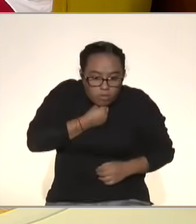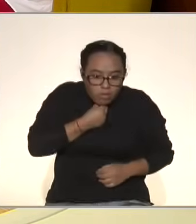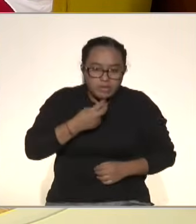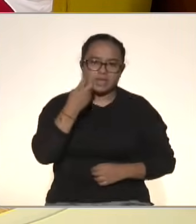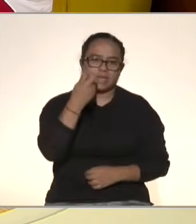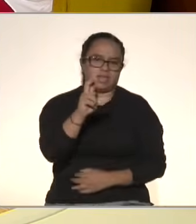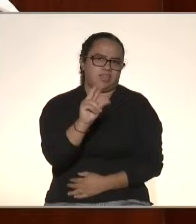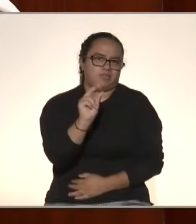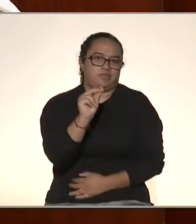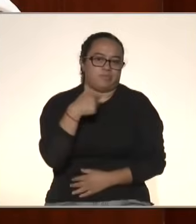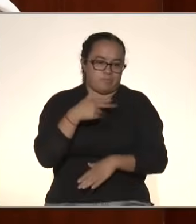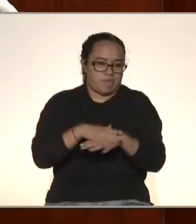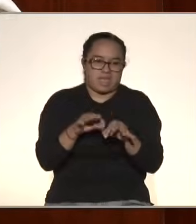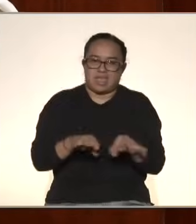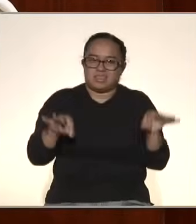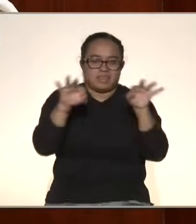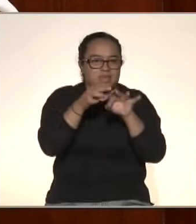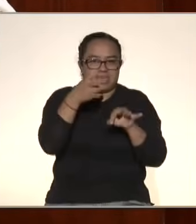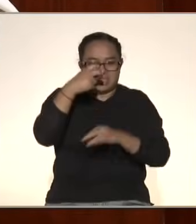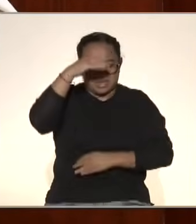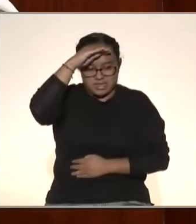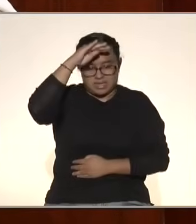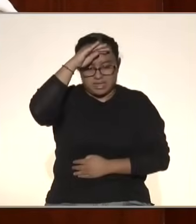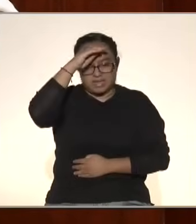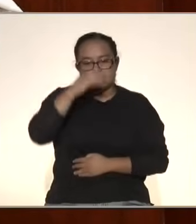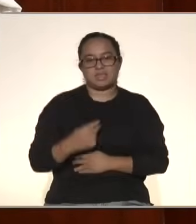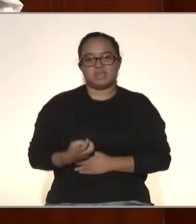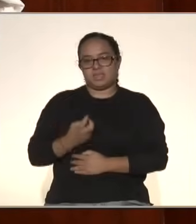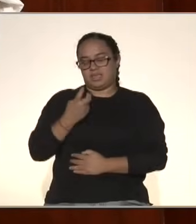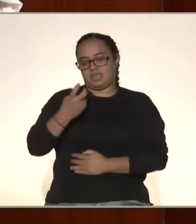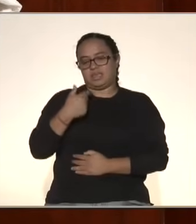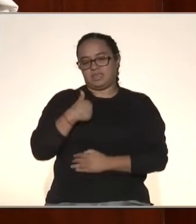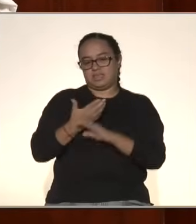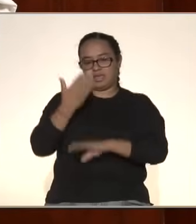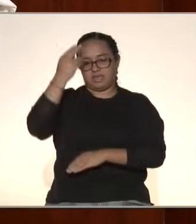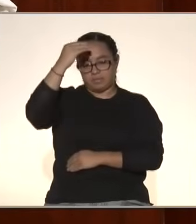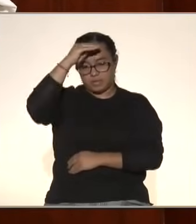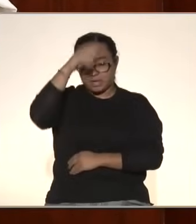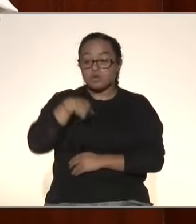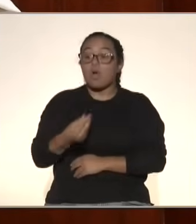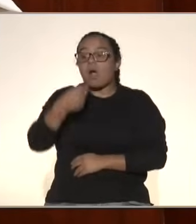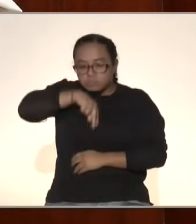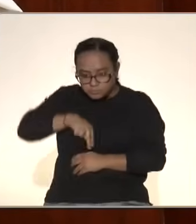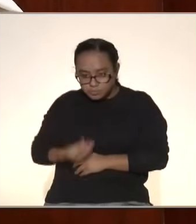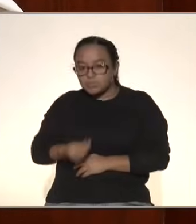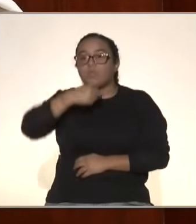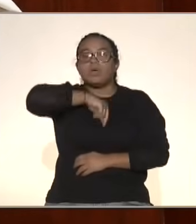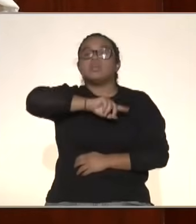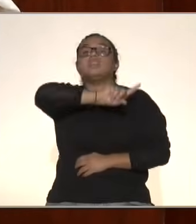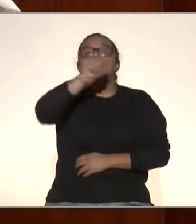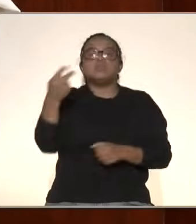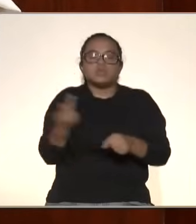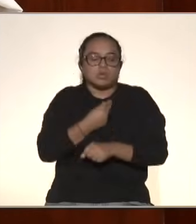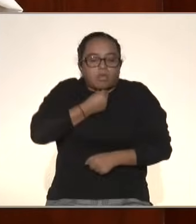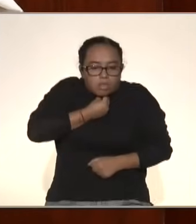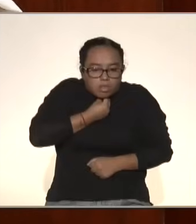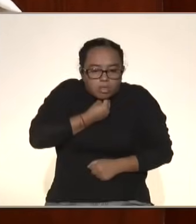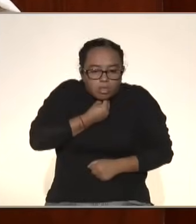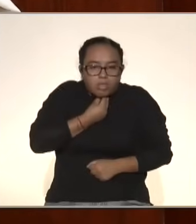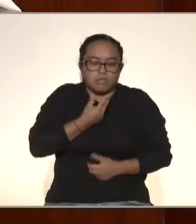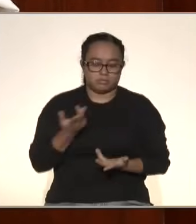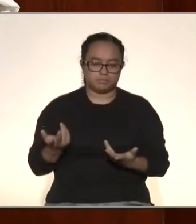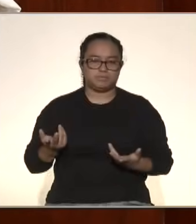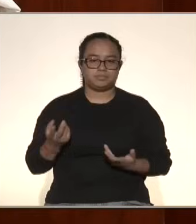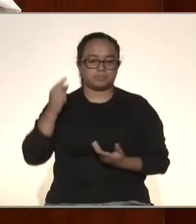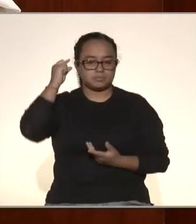era al principio mi pensamiento, ¿no? O sea, me voy a echar otro y me voy a ahogar. Pero